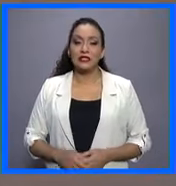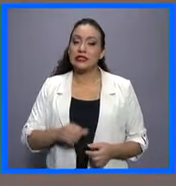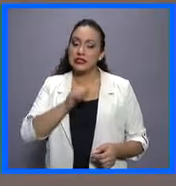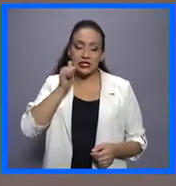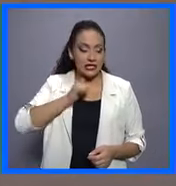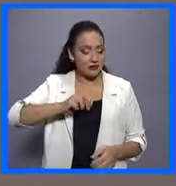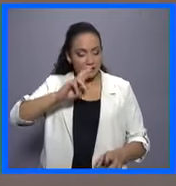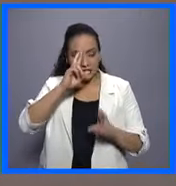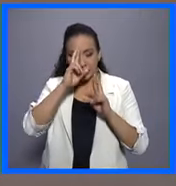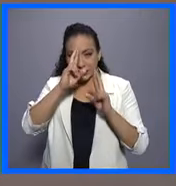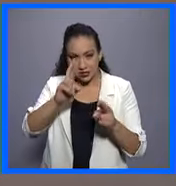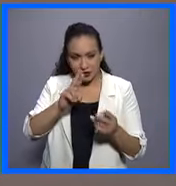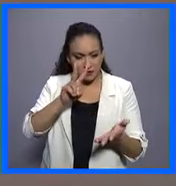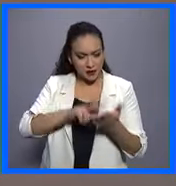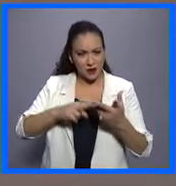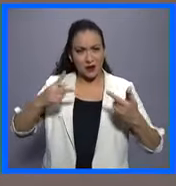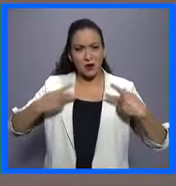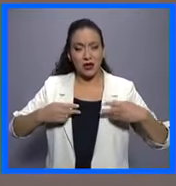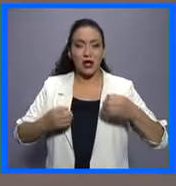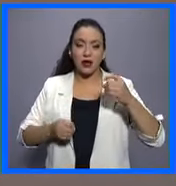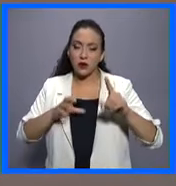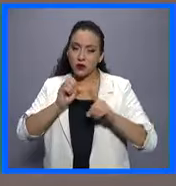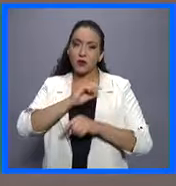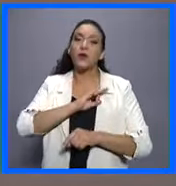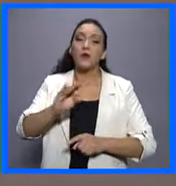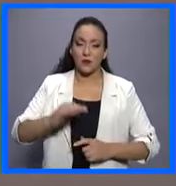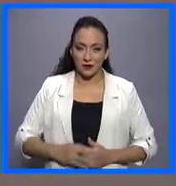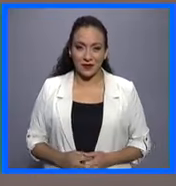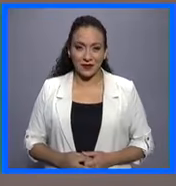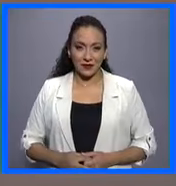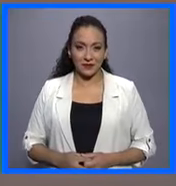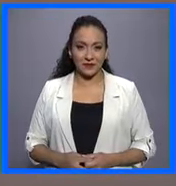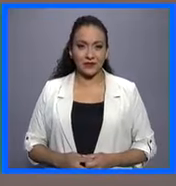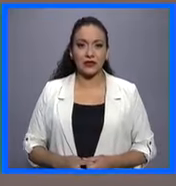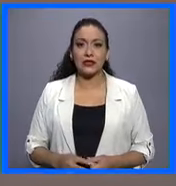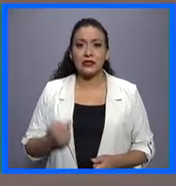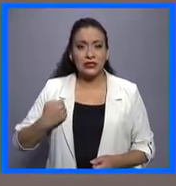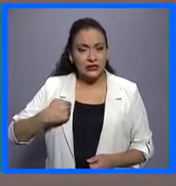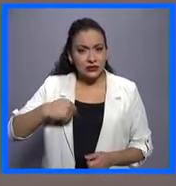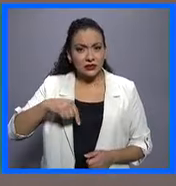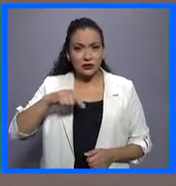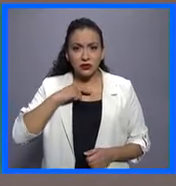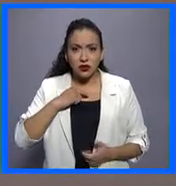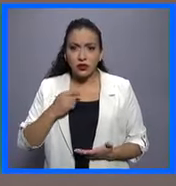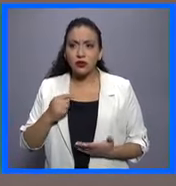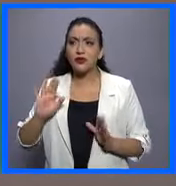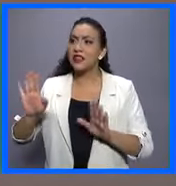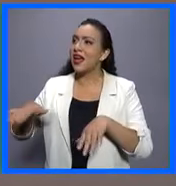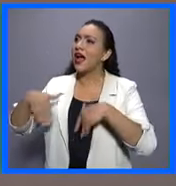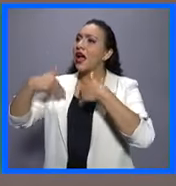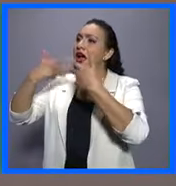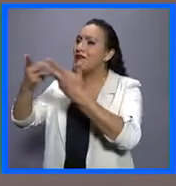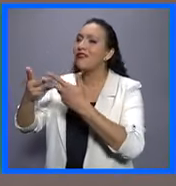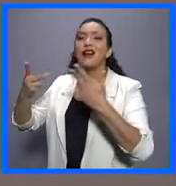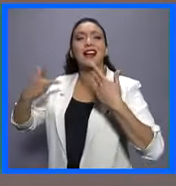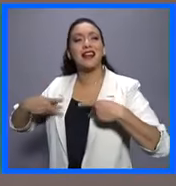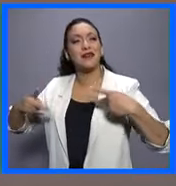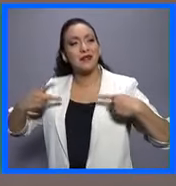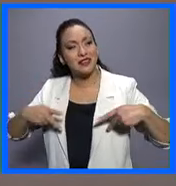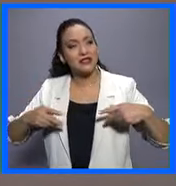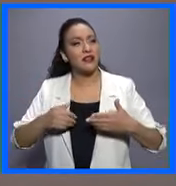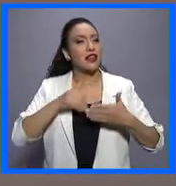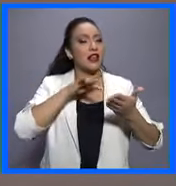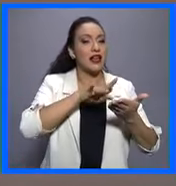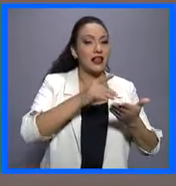respeto, dignidad y justicia. No podemos nosotros atender los problemas de afuera, hacer justicia